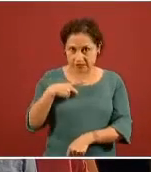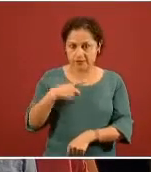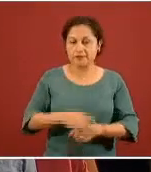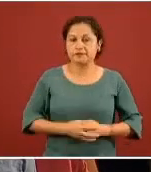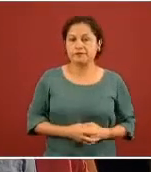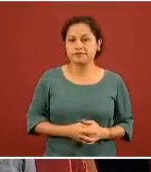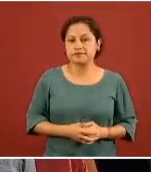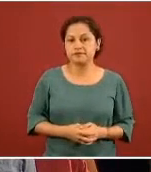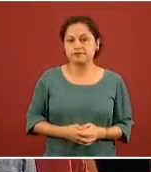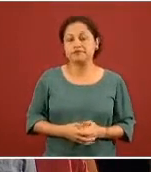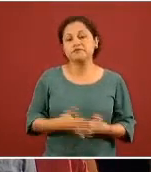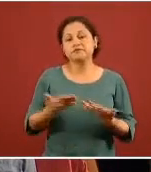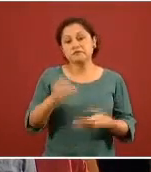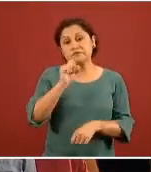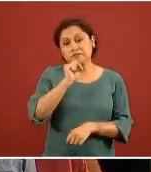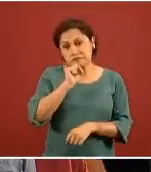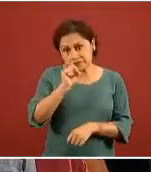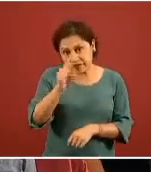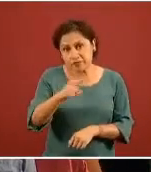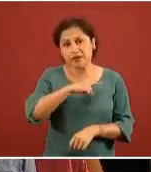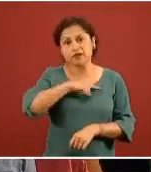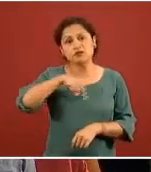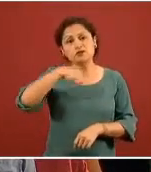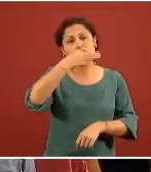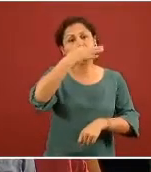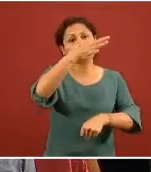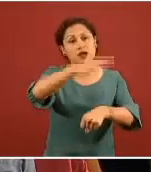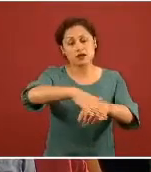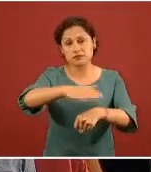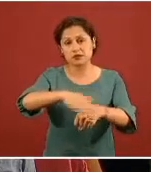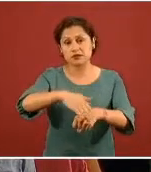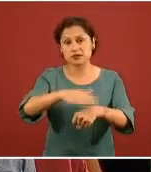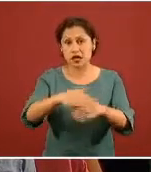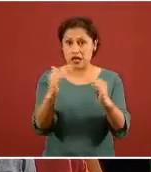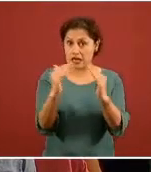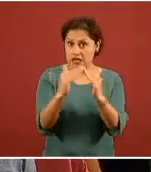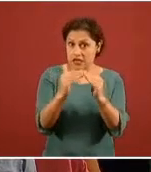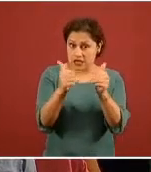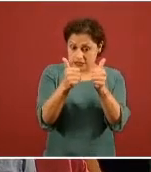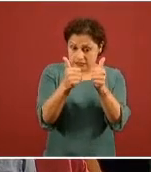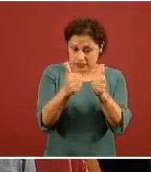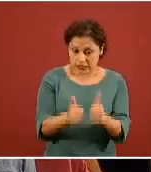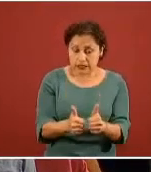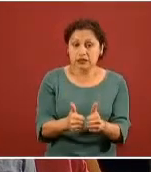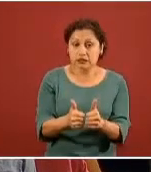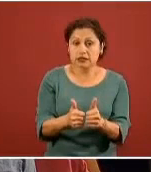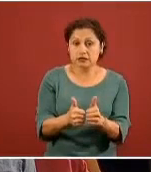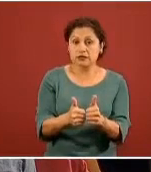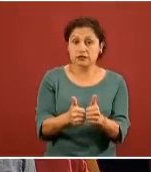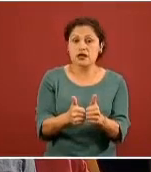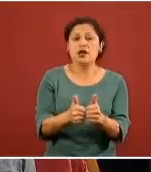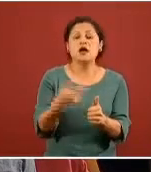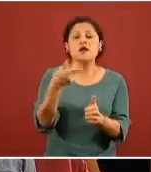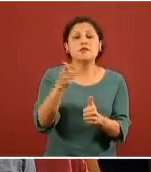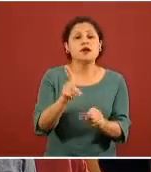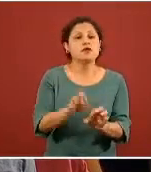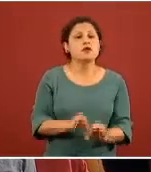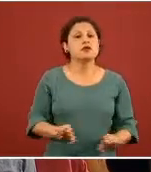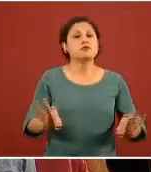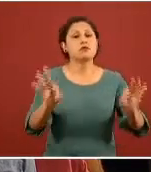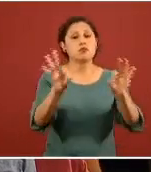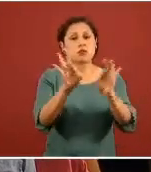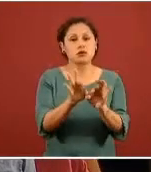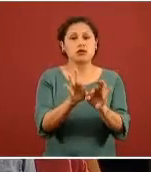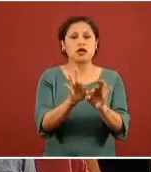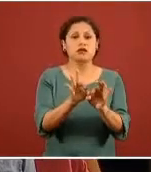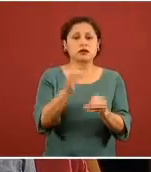Igualmente, recomendamos muy enfáticamente que estando en casa exista un vínculo social, un número telefónico de